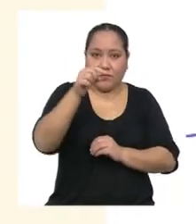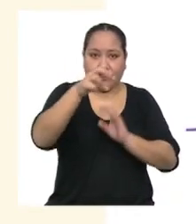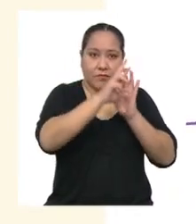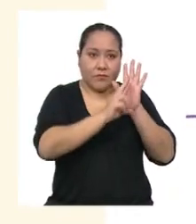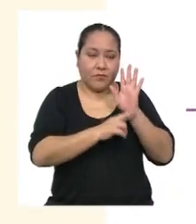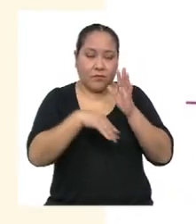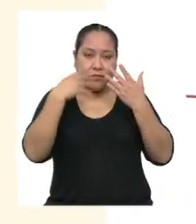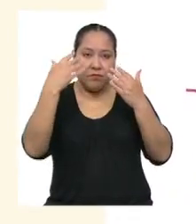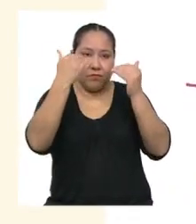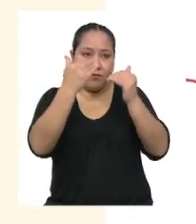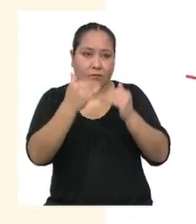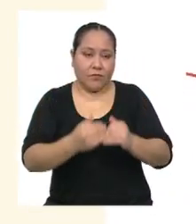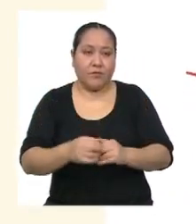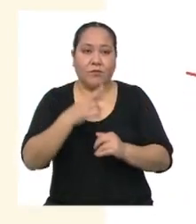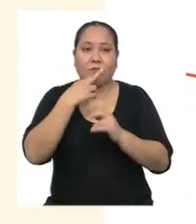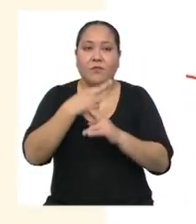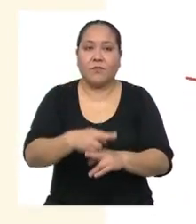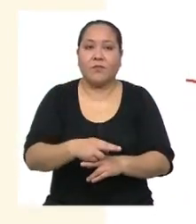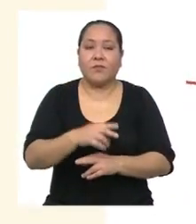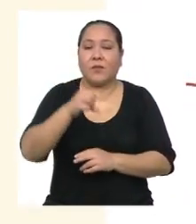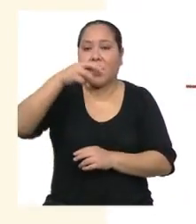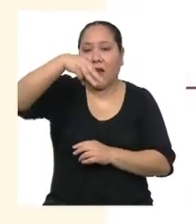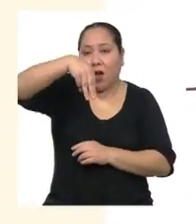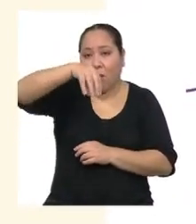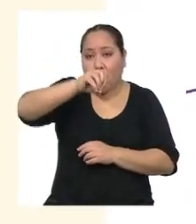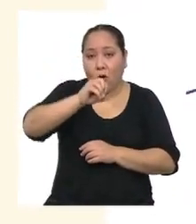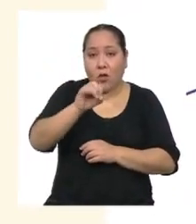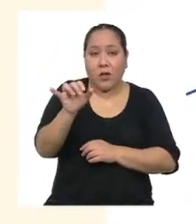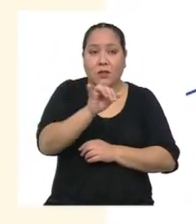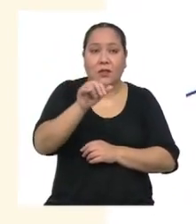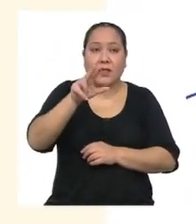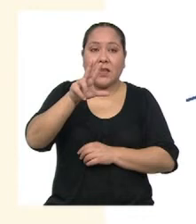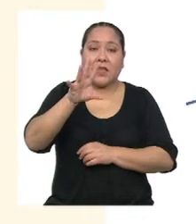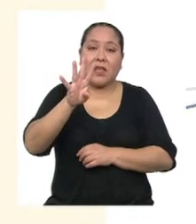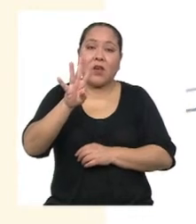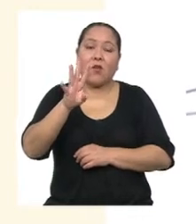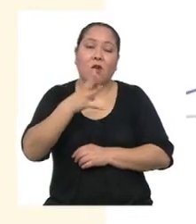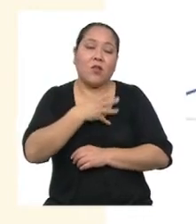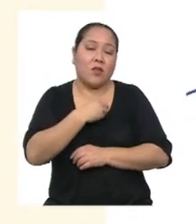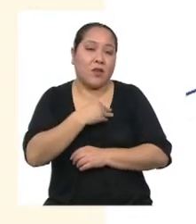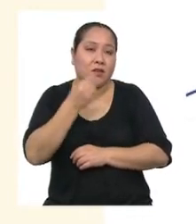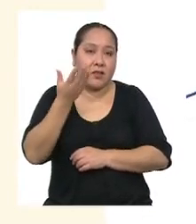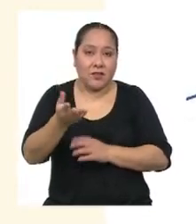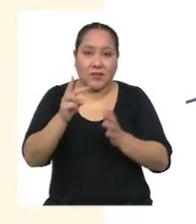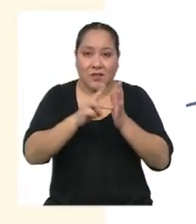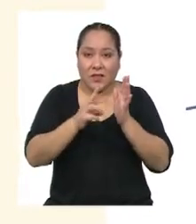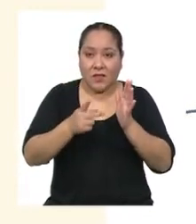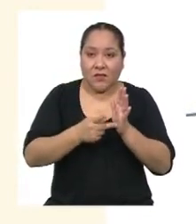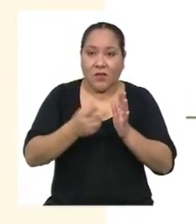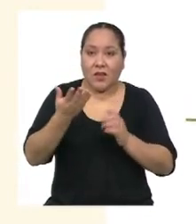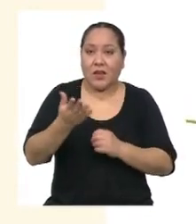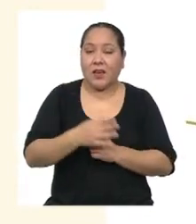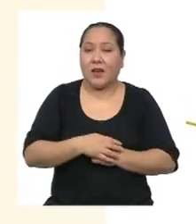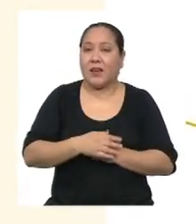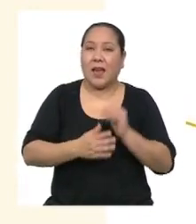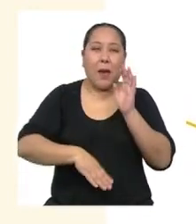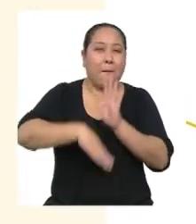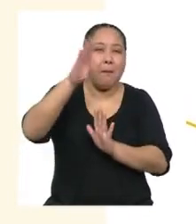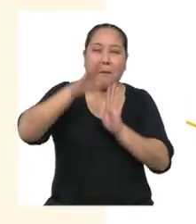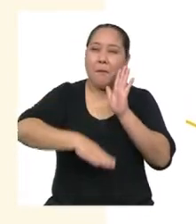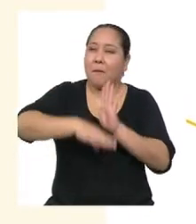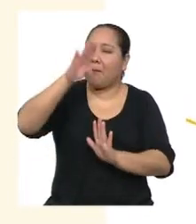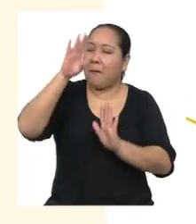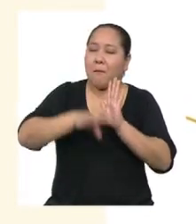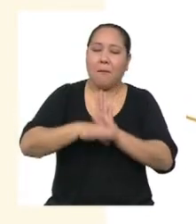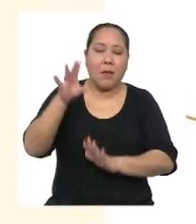desarrollamos, teniendo como resultado que la moda es de 34 años. Eso quiere decir que mayoritariamente